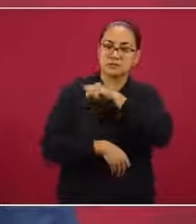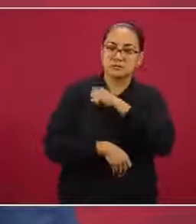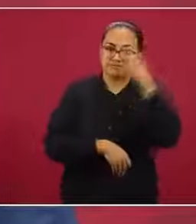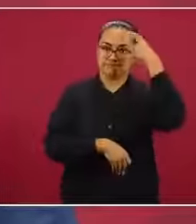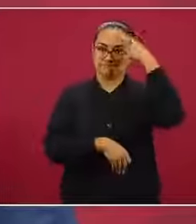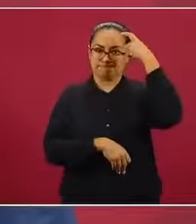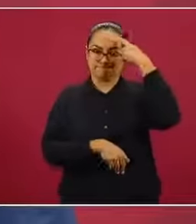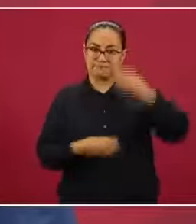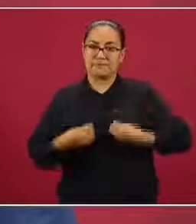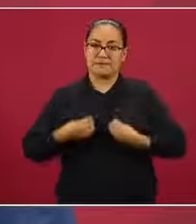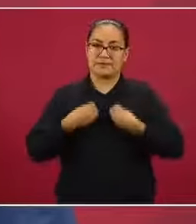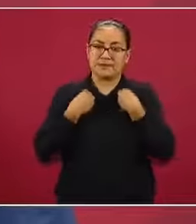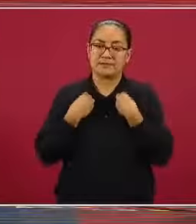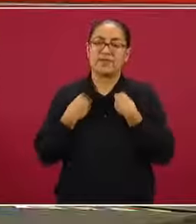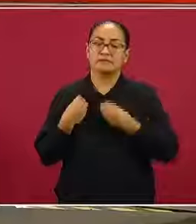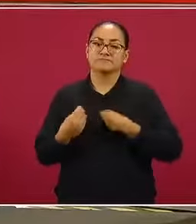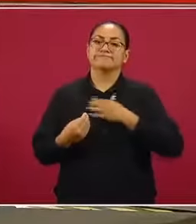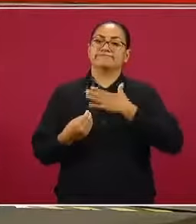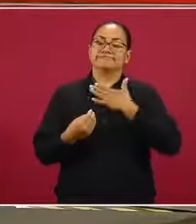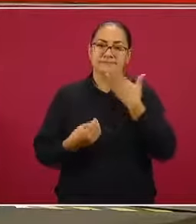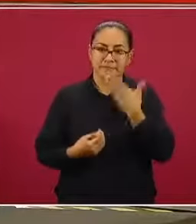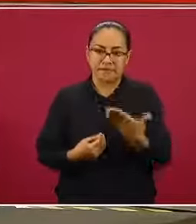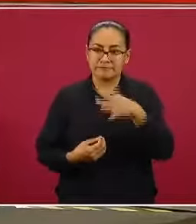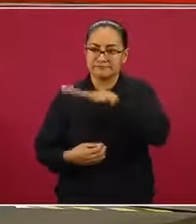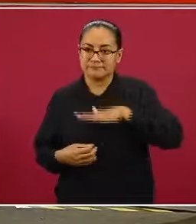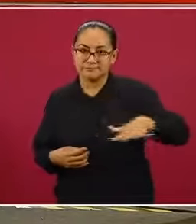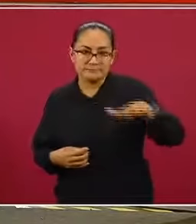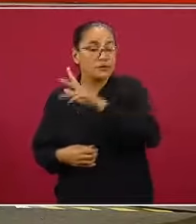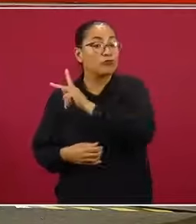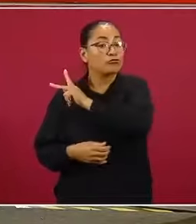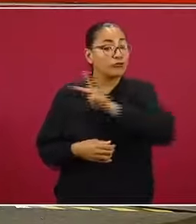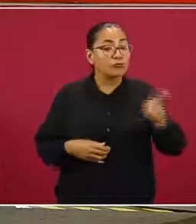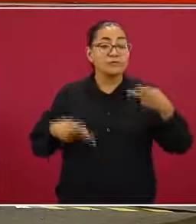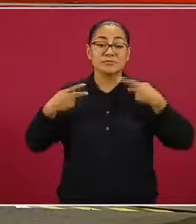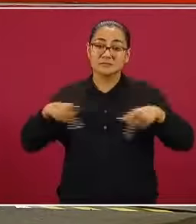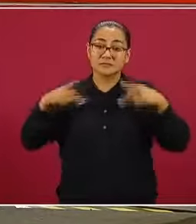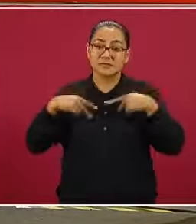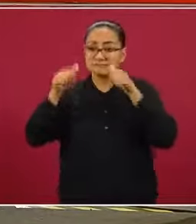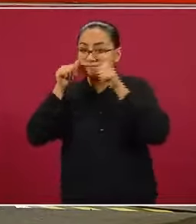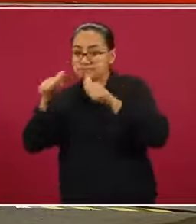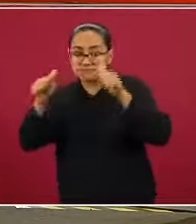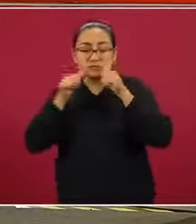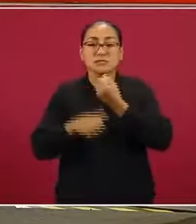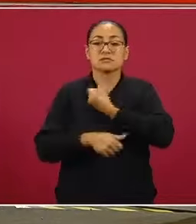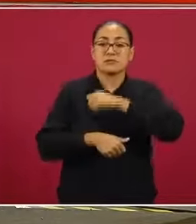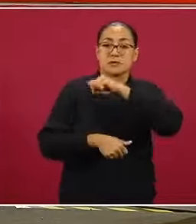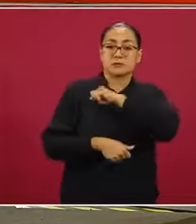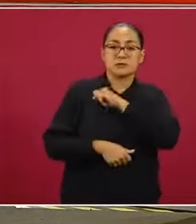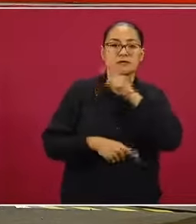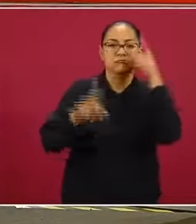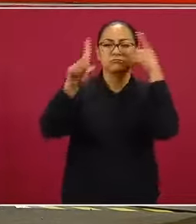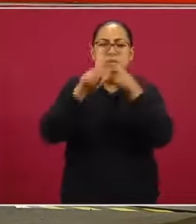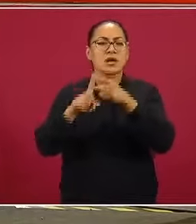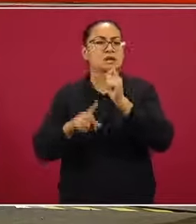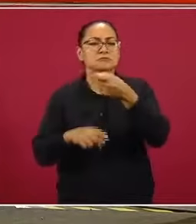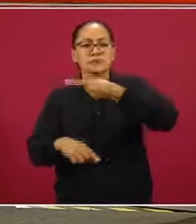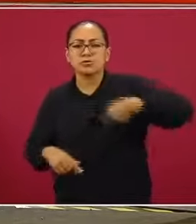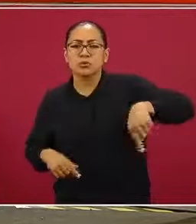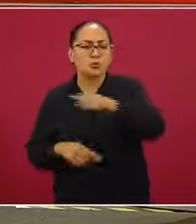a la salud y la cobertura universal de la salud para lograr justamente este objetivo de salud y bienestar para todos